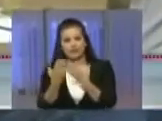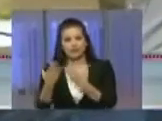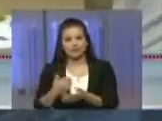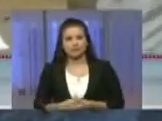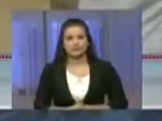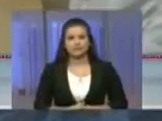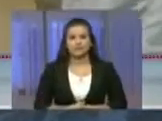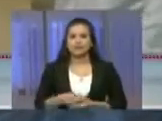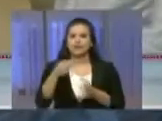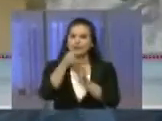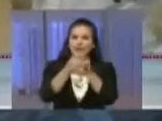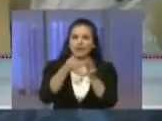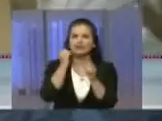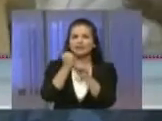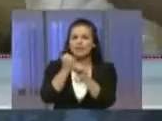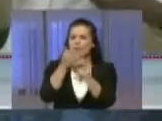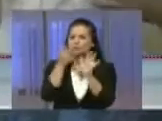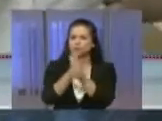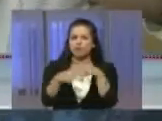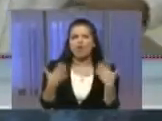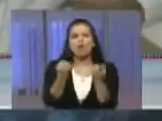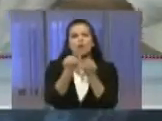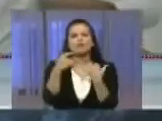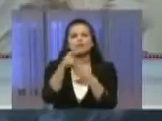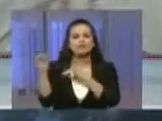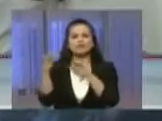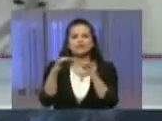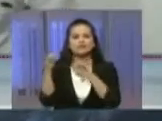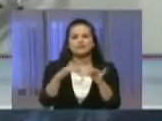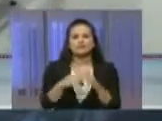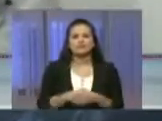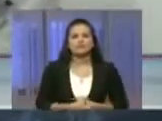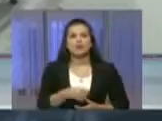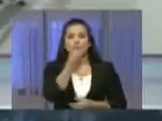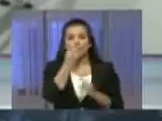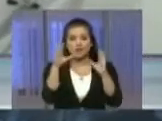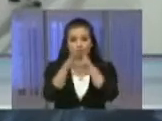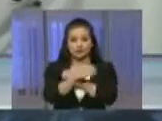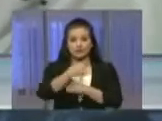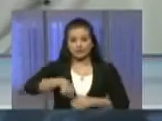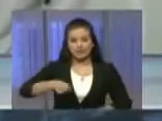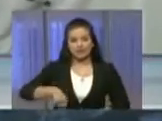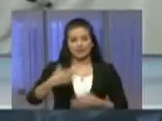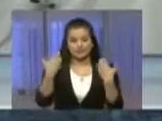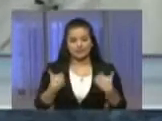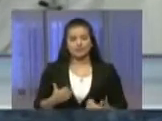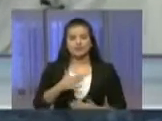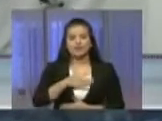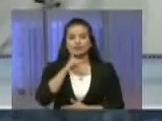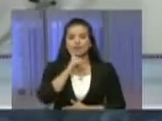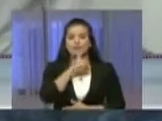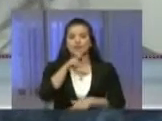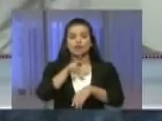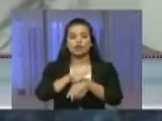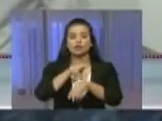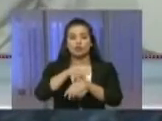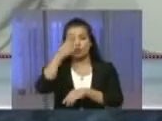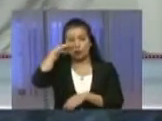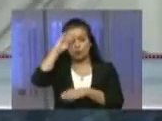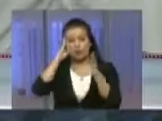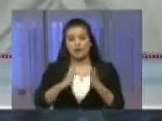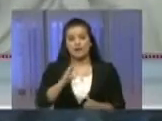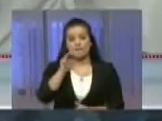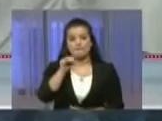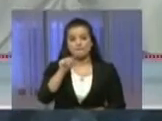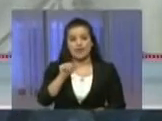presente trabajo comoas personas diariamente Buenas noches presidente por acá le habla la doctora cubana mailén Vera